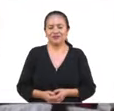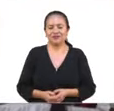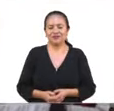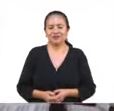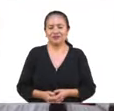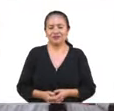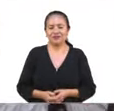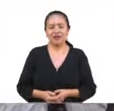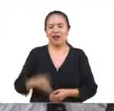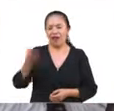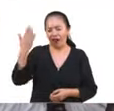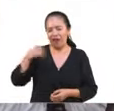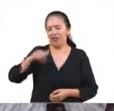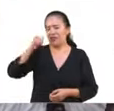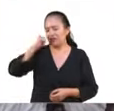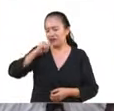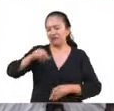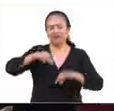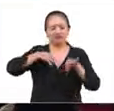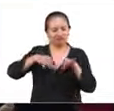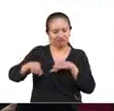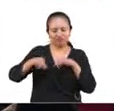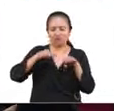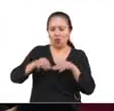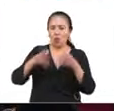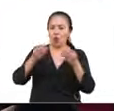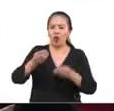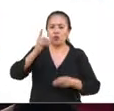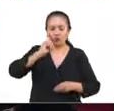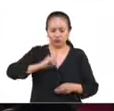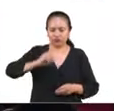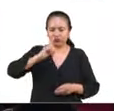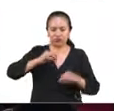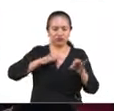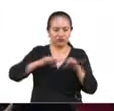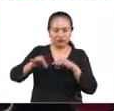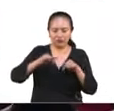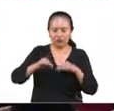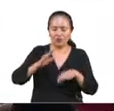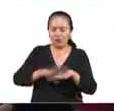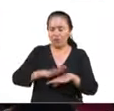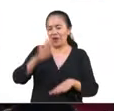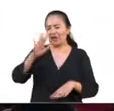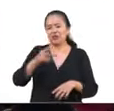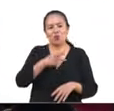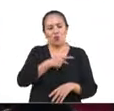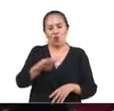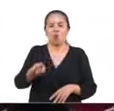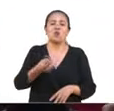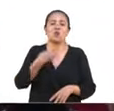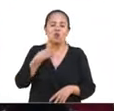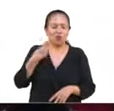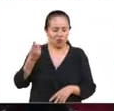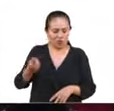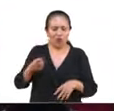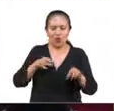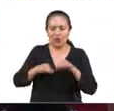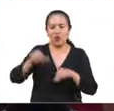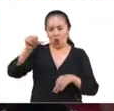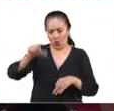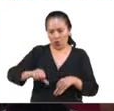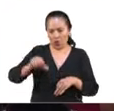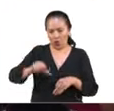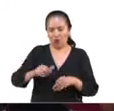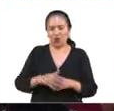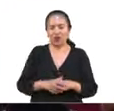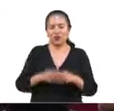de larga lucha y trabajo en favor de las mujeres, prioritariamente de las mujeres más pobres, quien encabeza hoy este